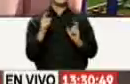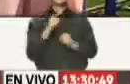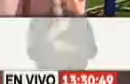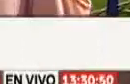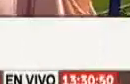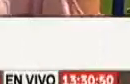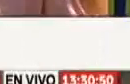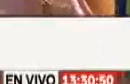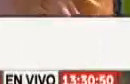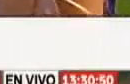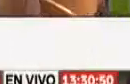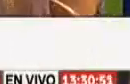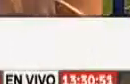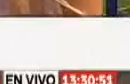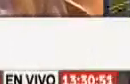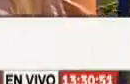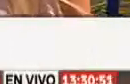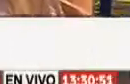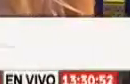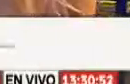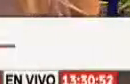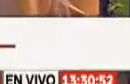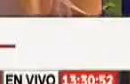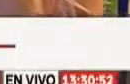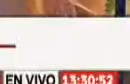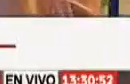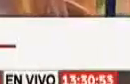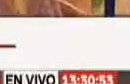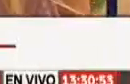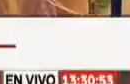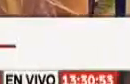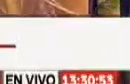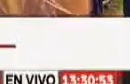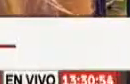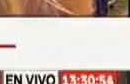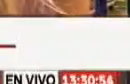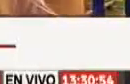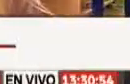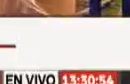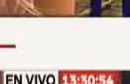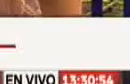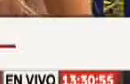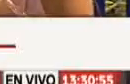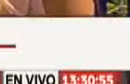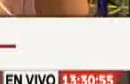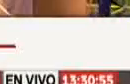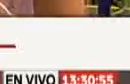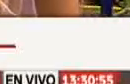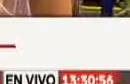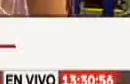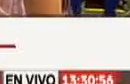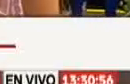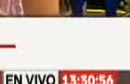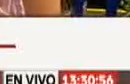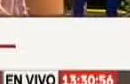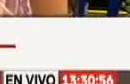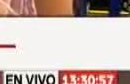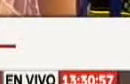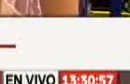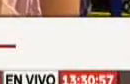tenemos chicos que es la primera vez, su primer trabajo aquí en el malecón. La verdad es que nosotros siempre tratamos de